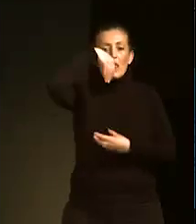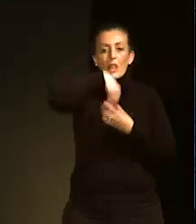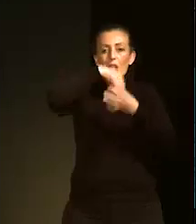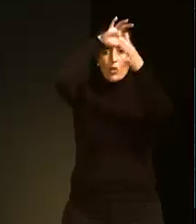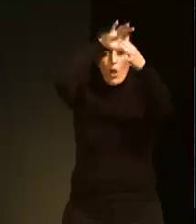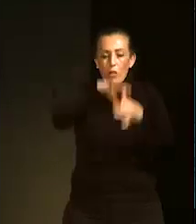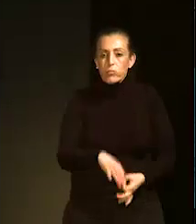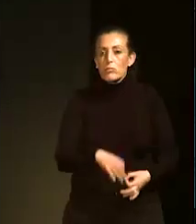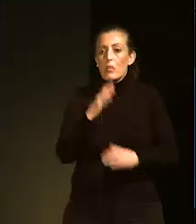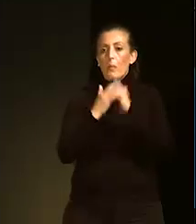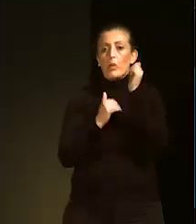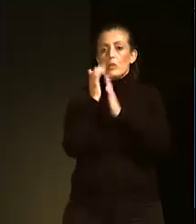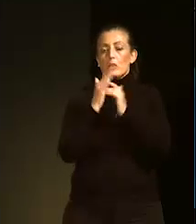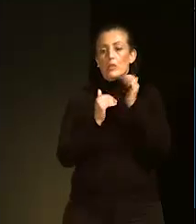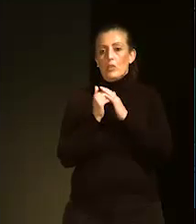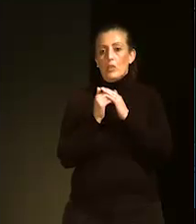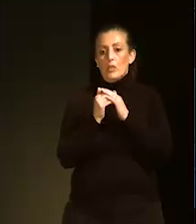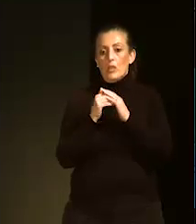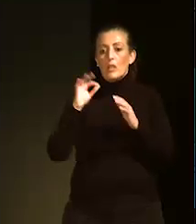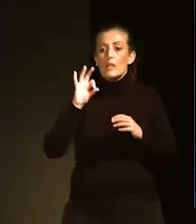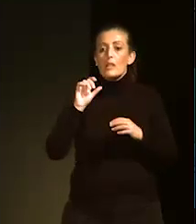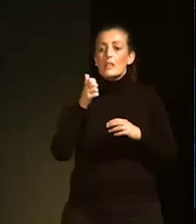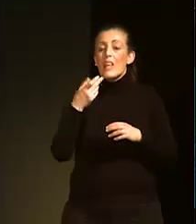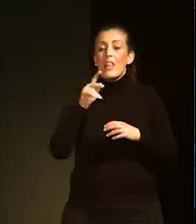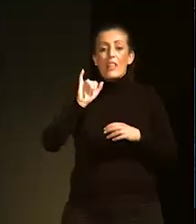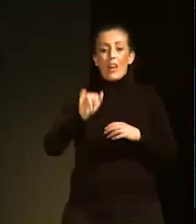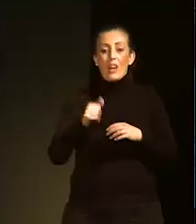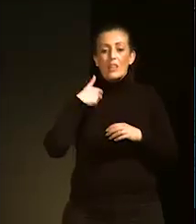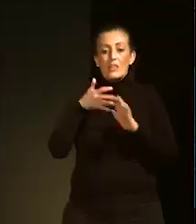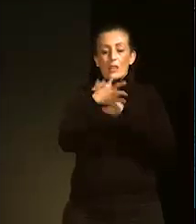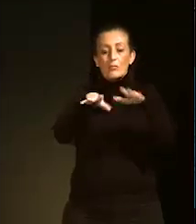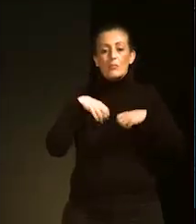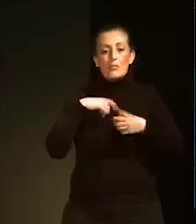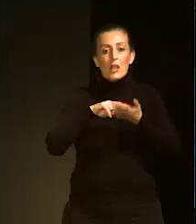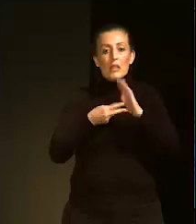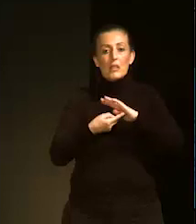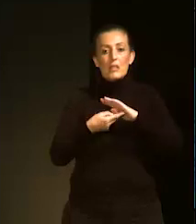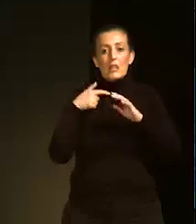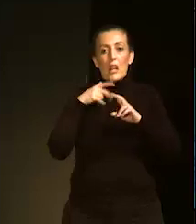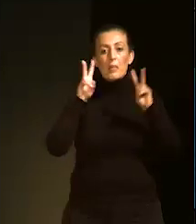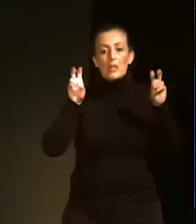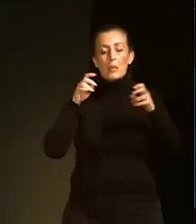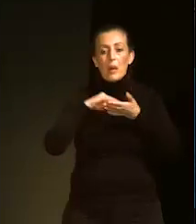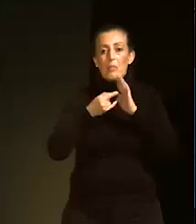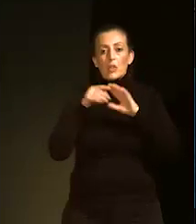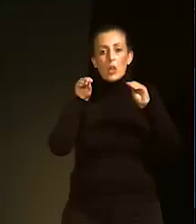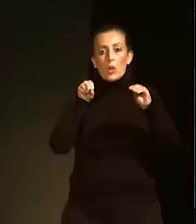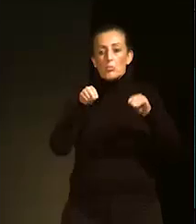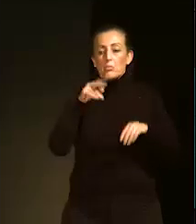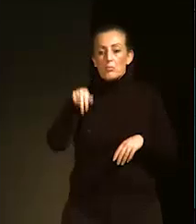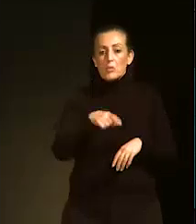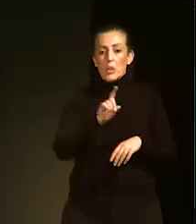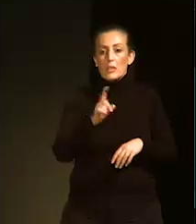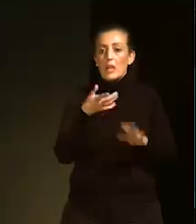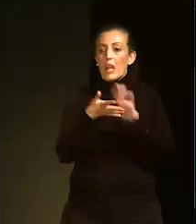todos los procesos en seda y lo importante no es absorber la parte técnica de la metodología al estar trabajando en